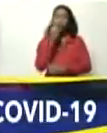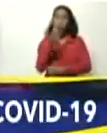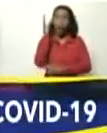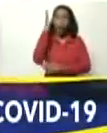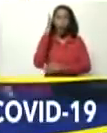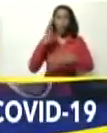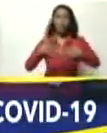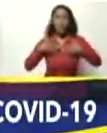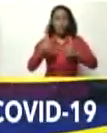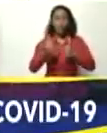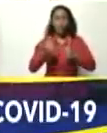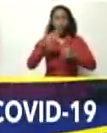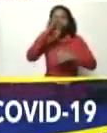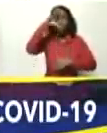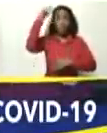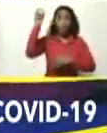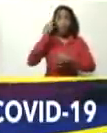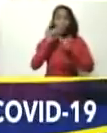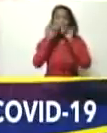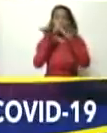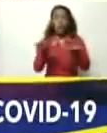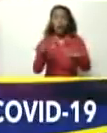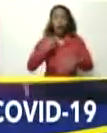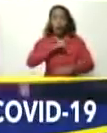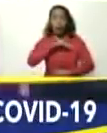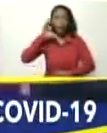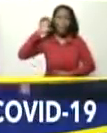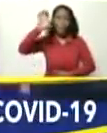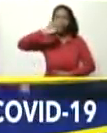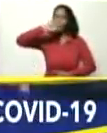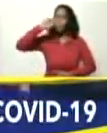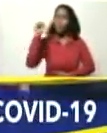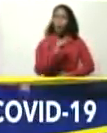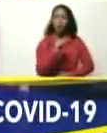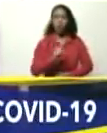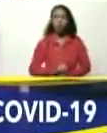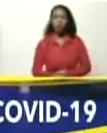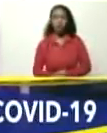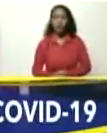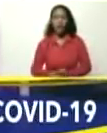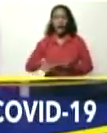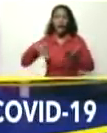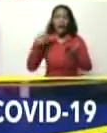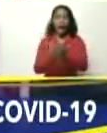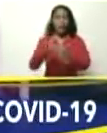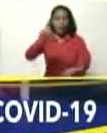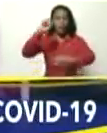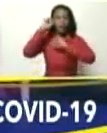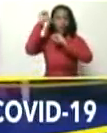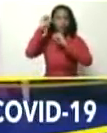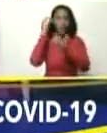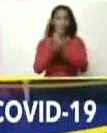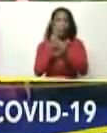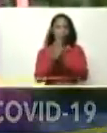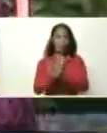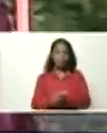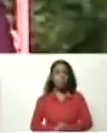de salud. Que Dios bendiga a nuestra patria amada. Hasta la victoria siempre.